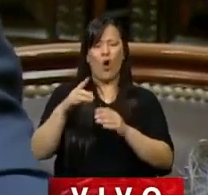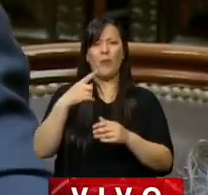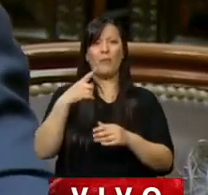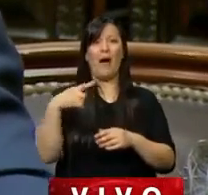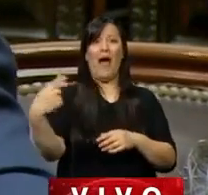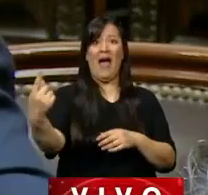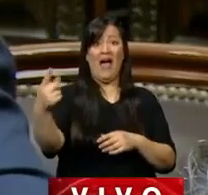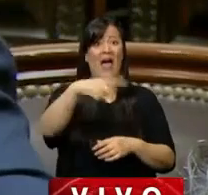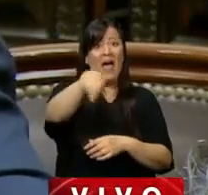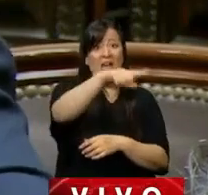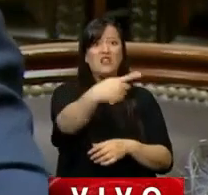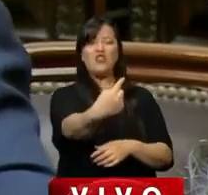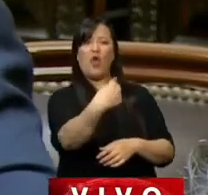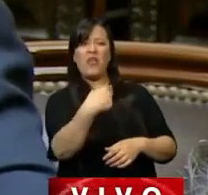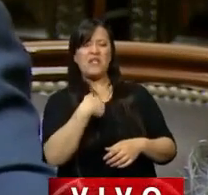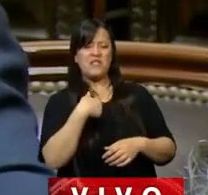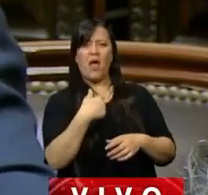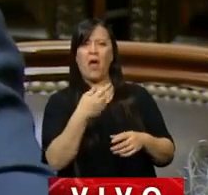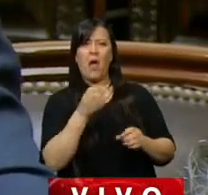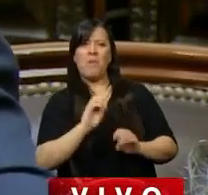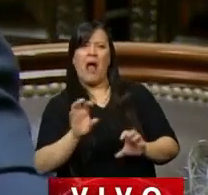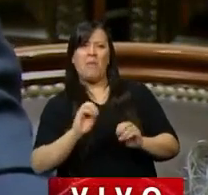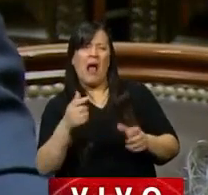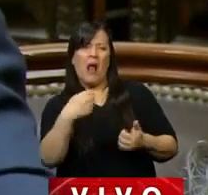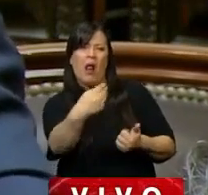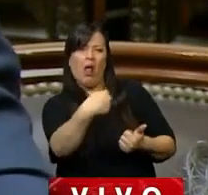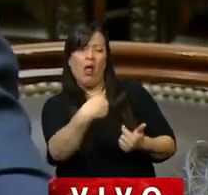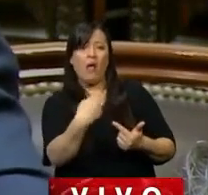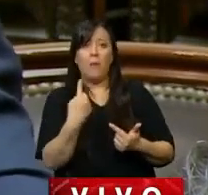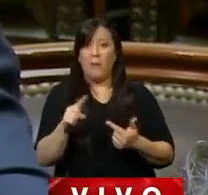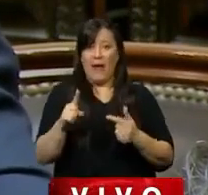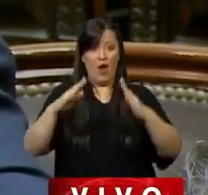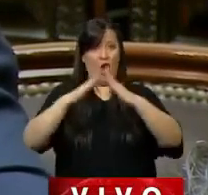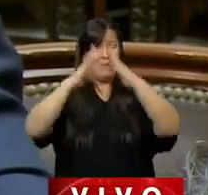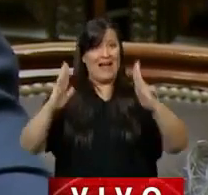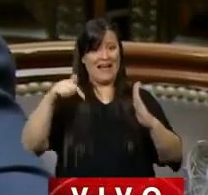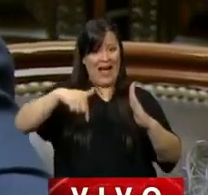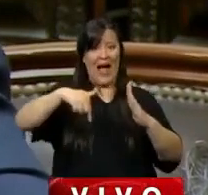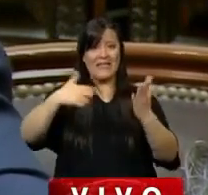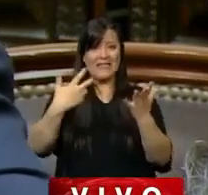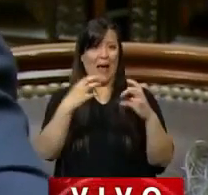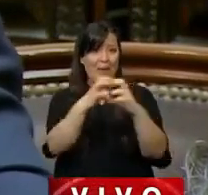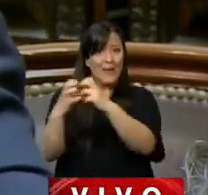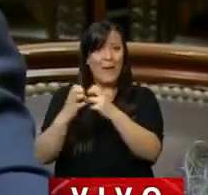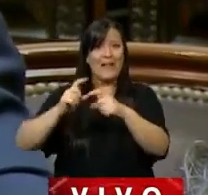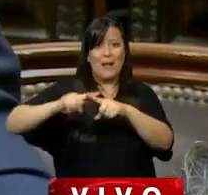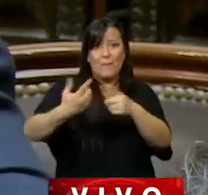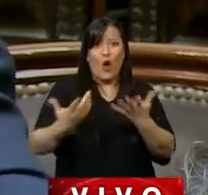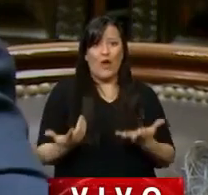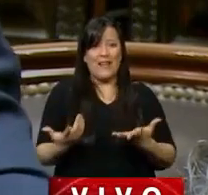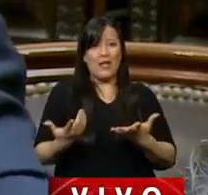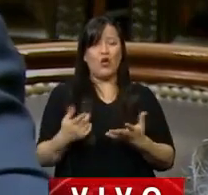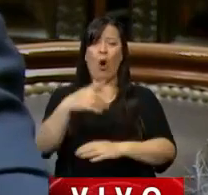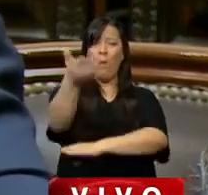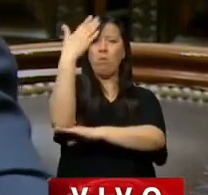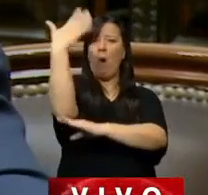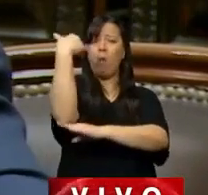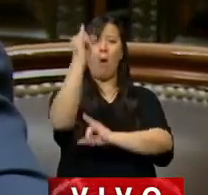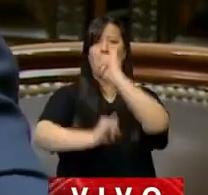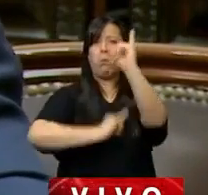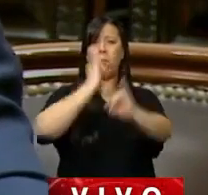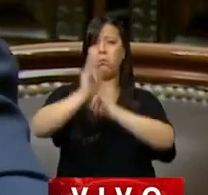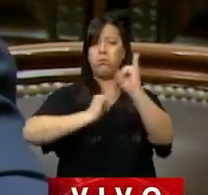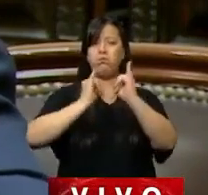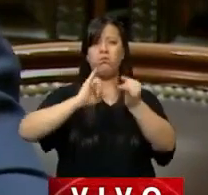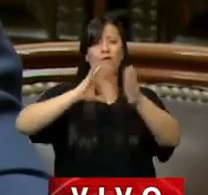tildándonos con calificativos, pero siendo esta la casa del debate político, hace un monólogo, hace una